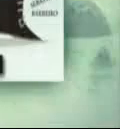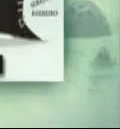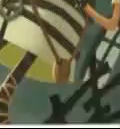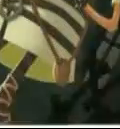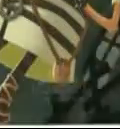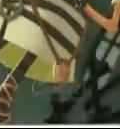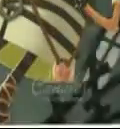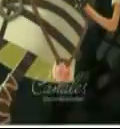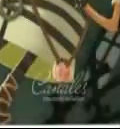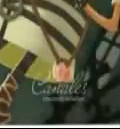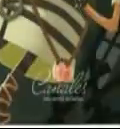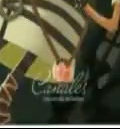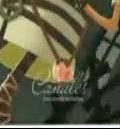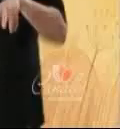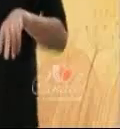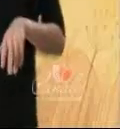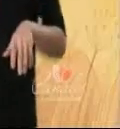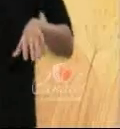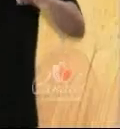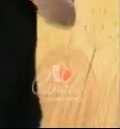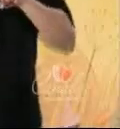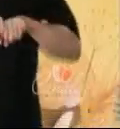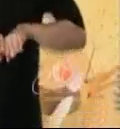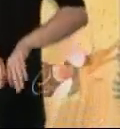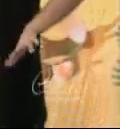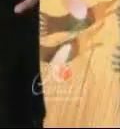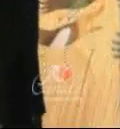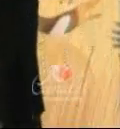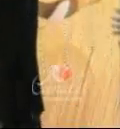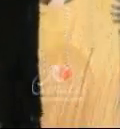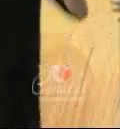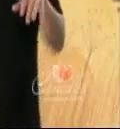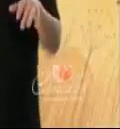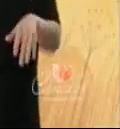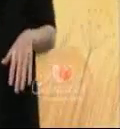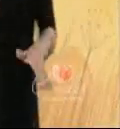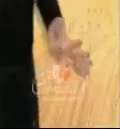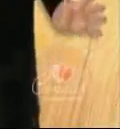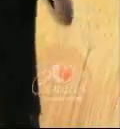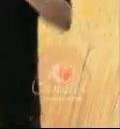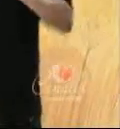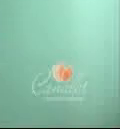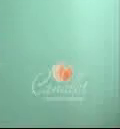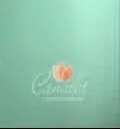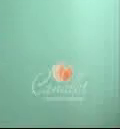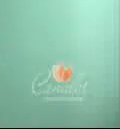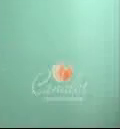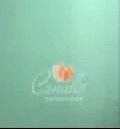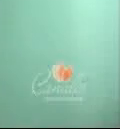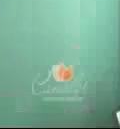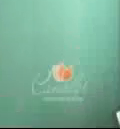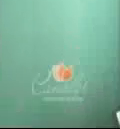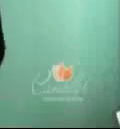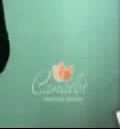utilizados por más de 12.000 niñas y niños sordos de todo el país. Recientemente, Canales fue elegida por la Cumbre